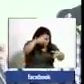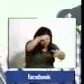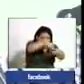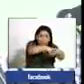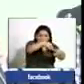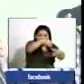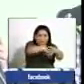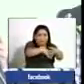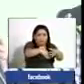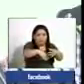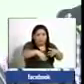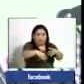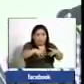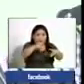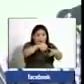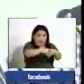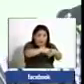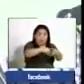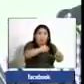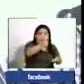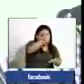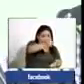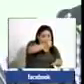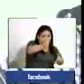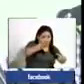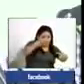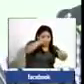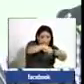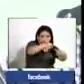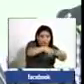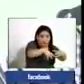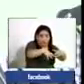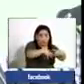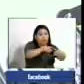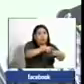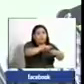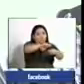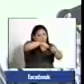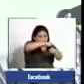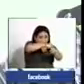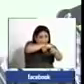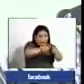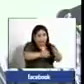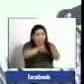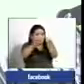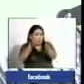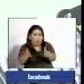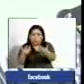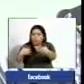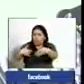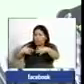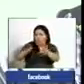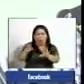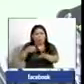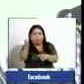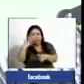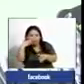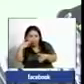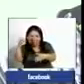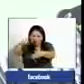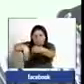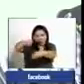guardar en una bolsa y el resto de residuos los pueda votar de la manera común, como lo